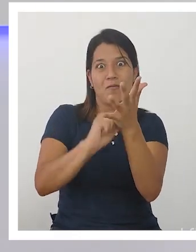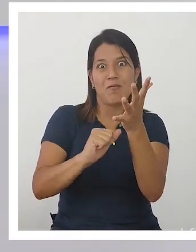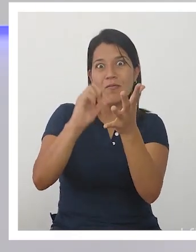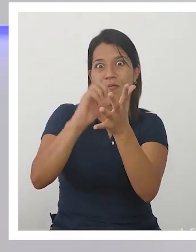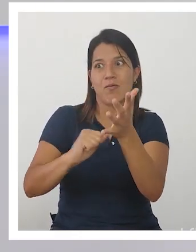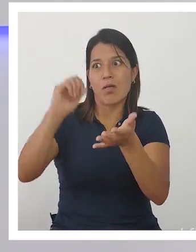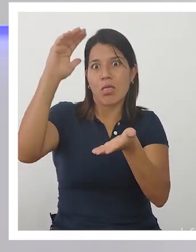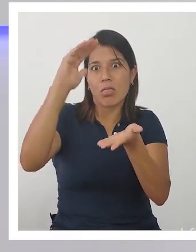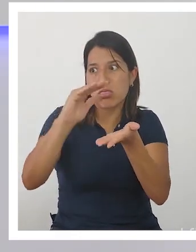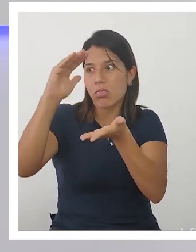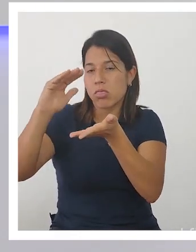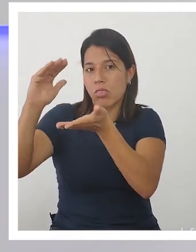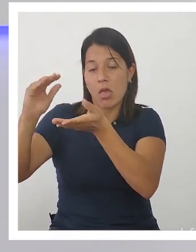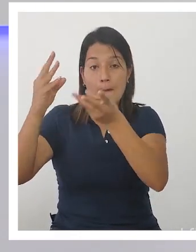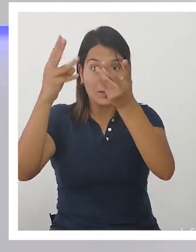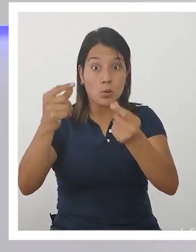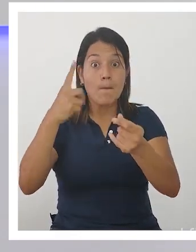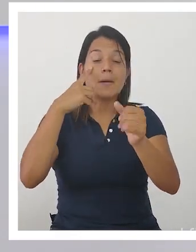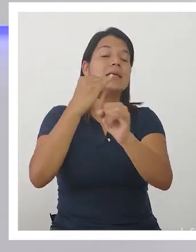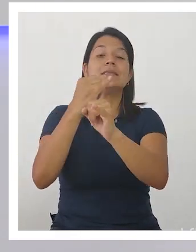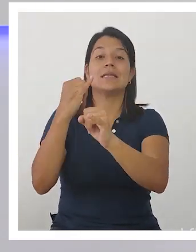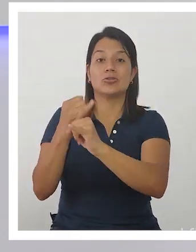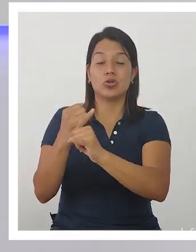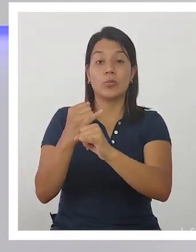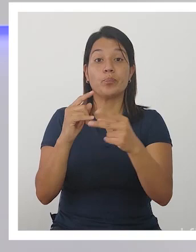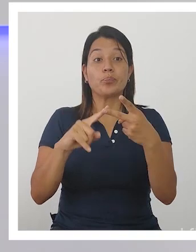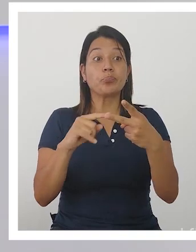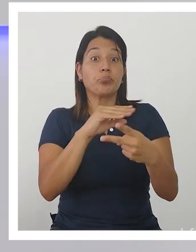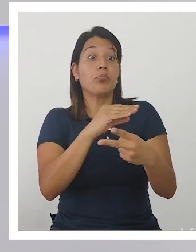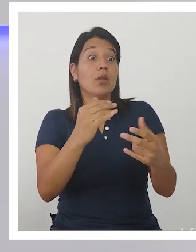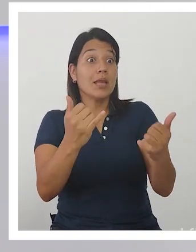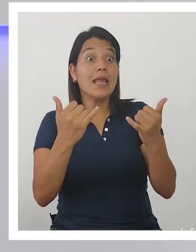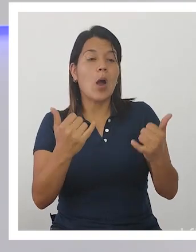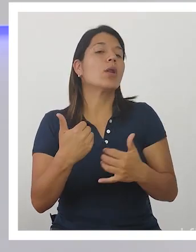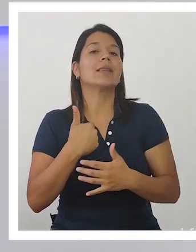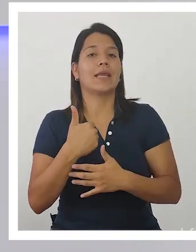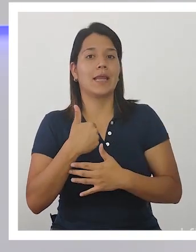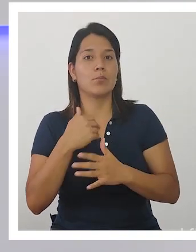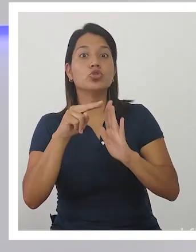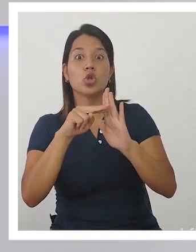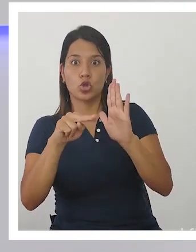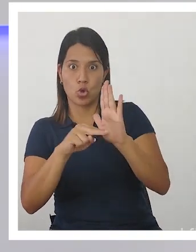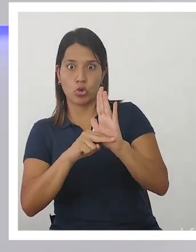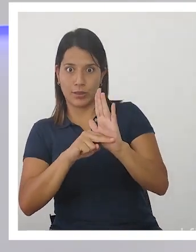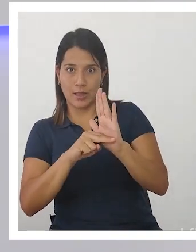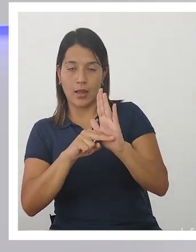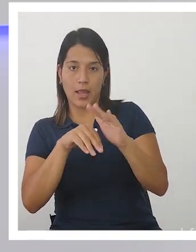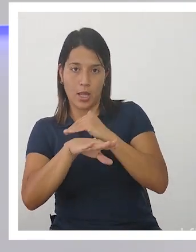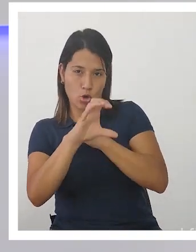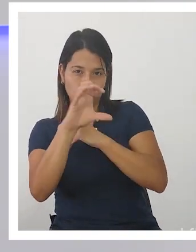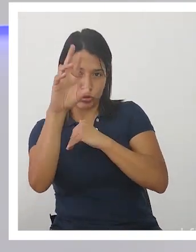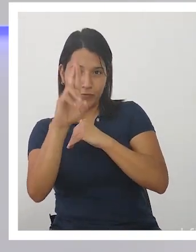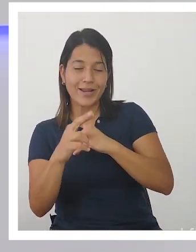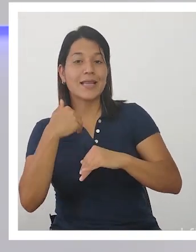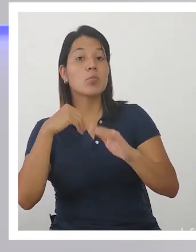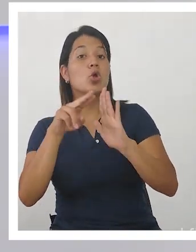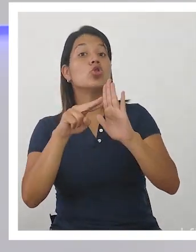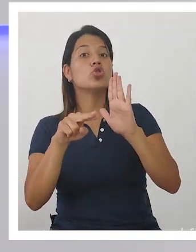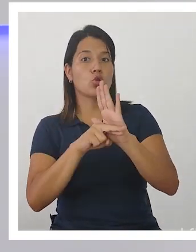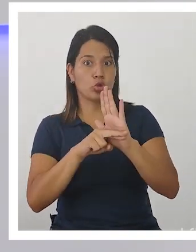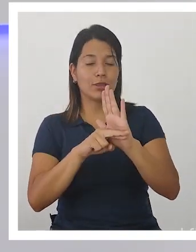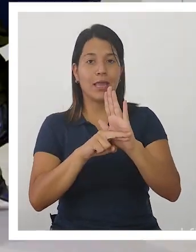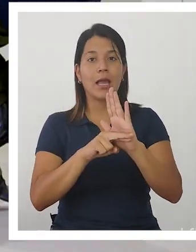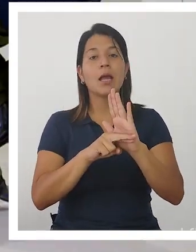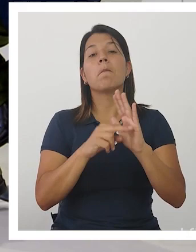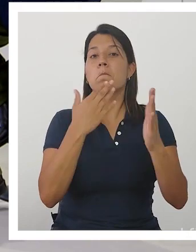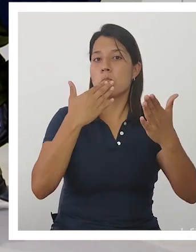al día de hoy tengamos una calificación de riesgo como país buena. tengamos en este momento un superávit de